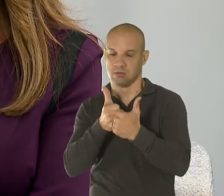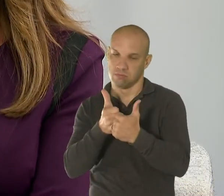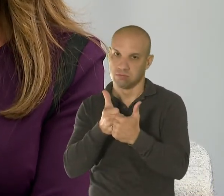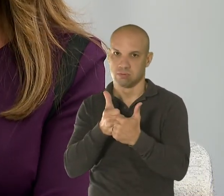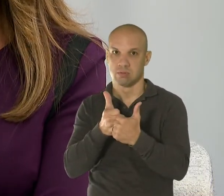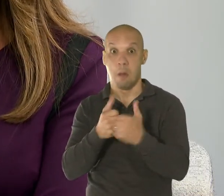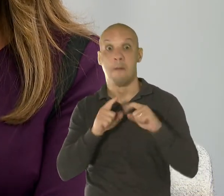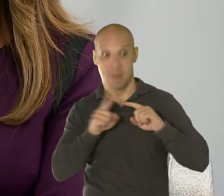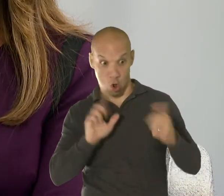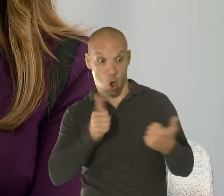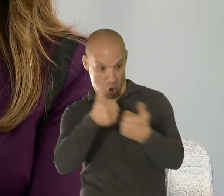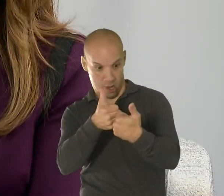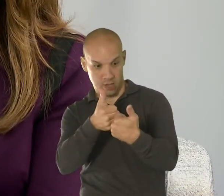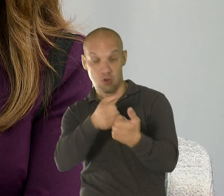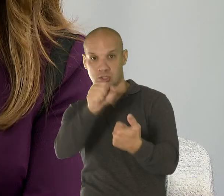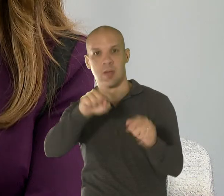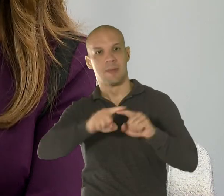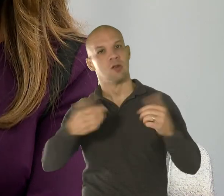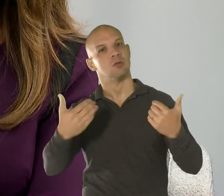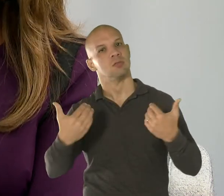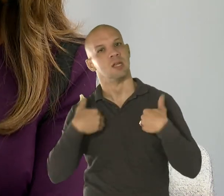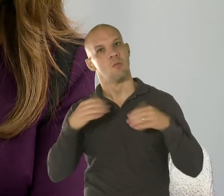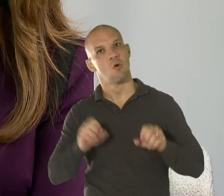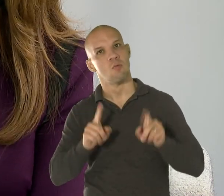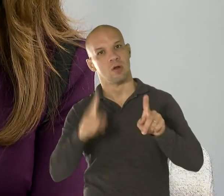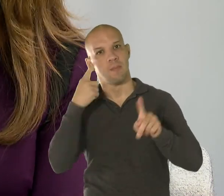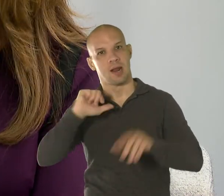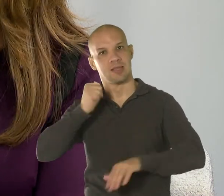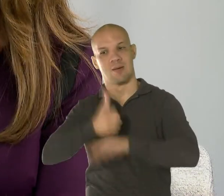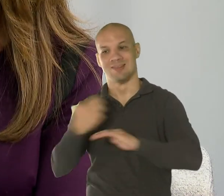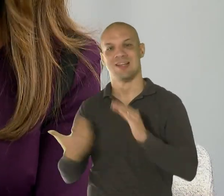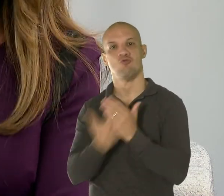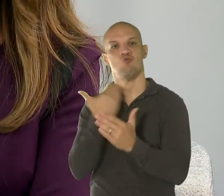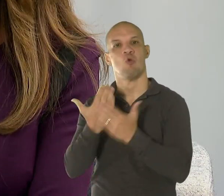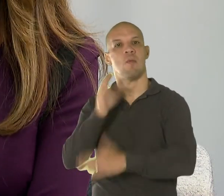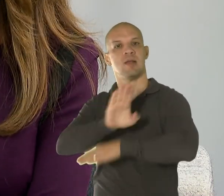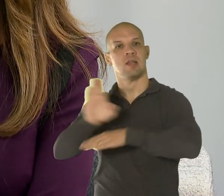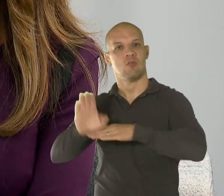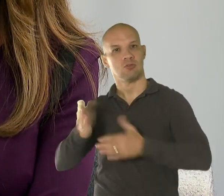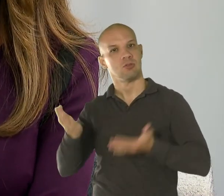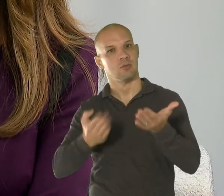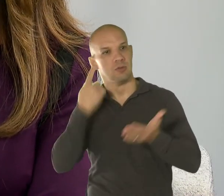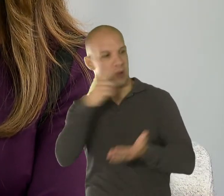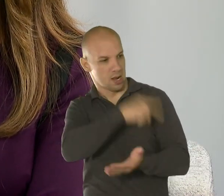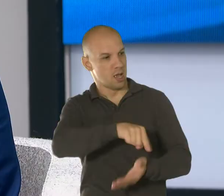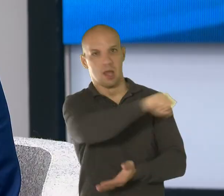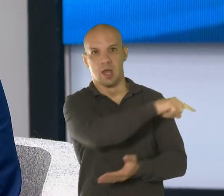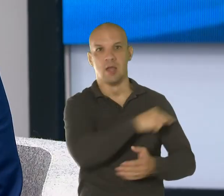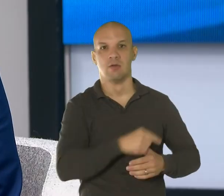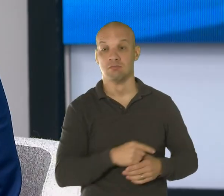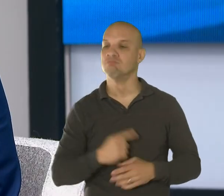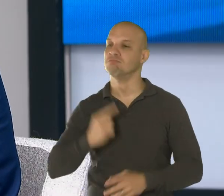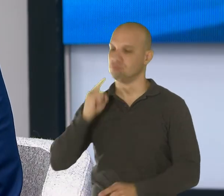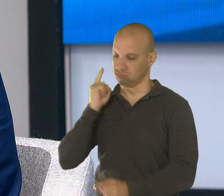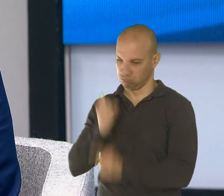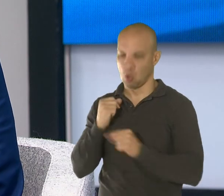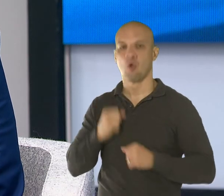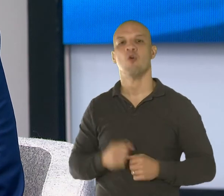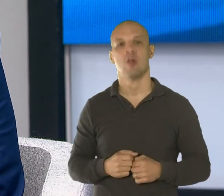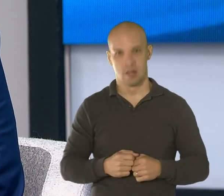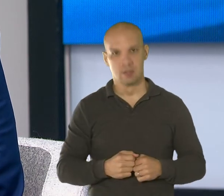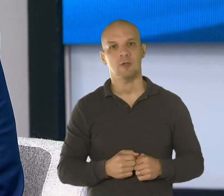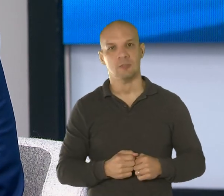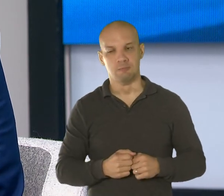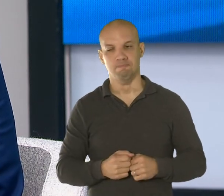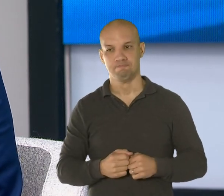una oportunidad para que se generen nuevas empresas de servicio para esta población. Sin duda. Sin duda. De hecho,